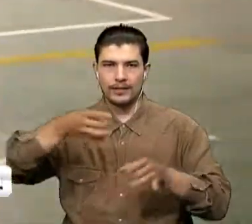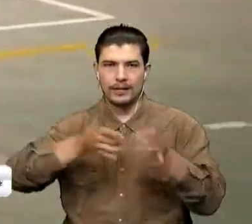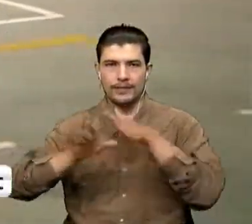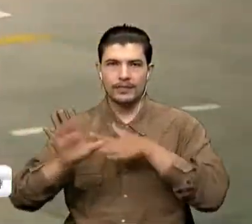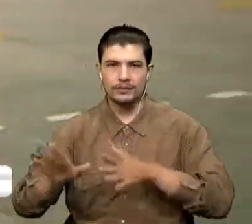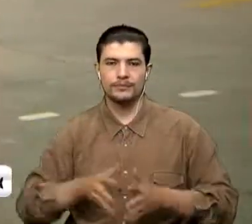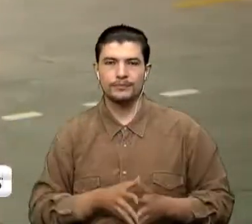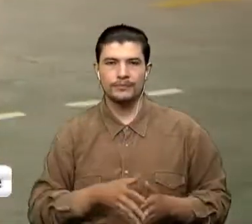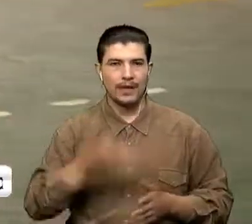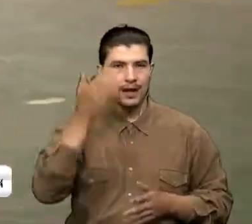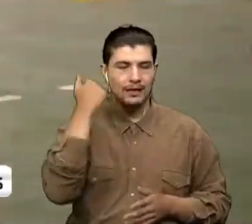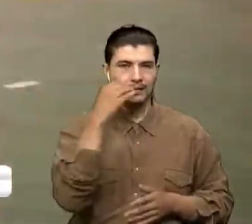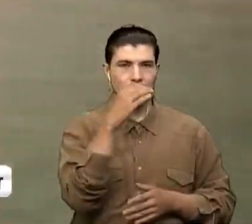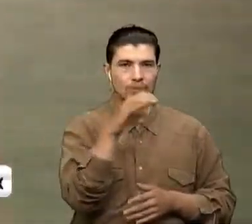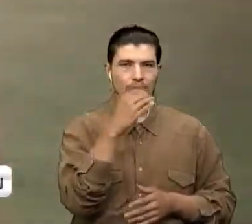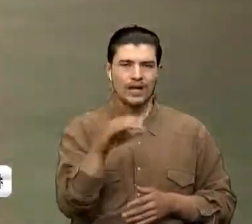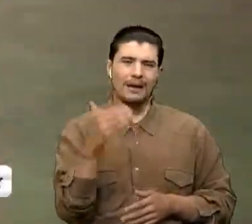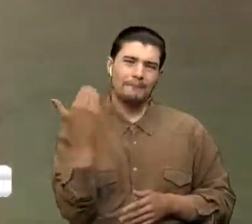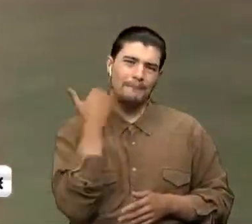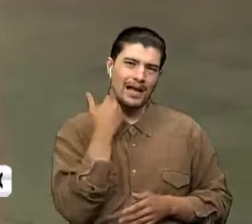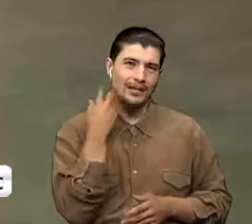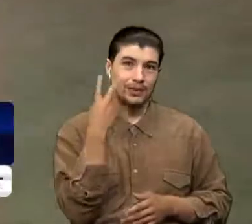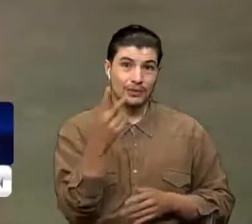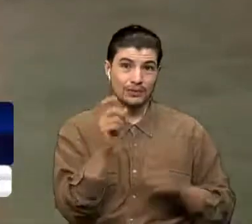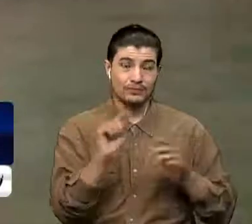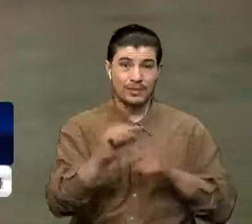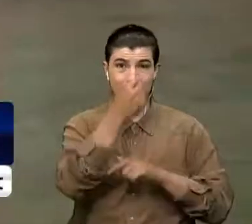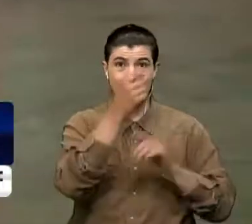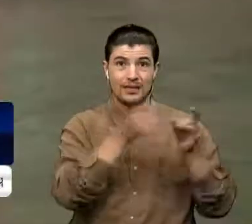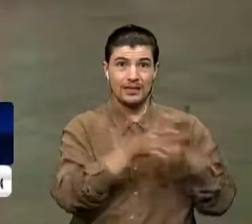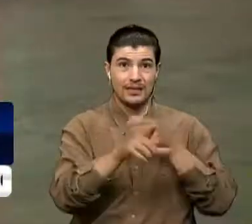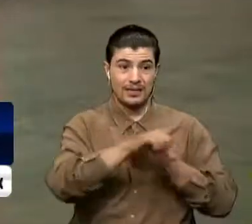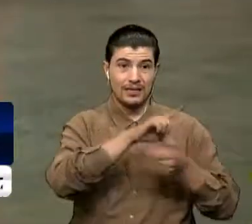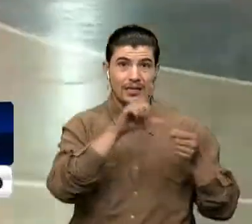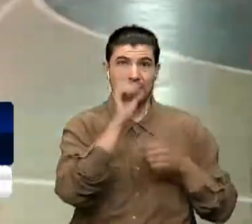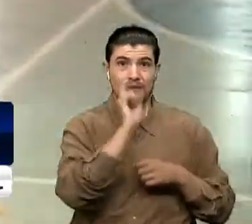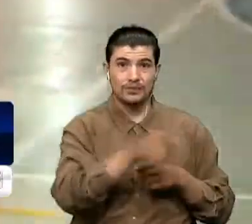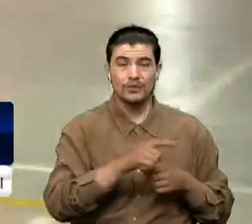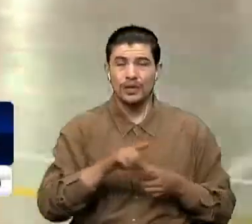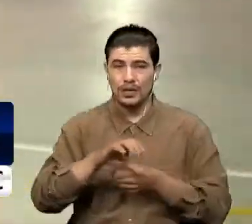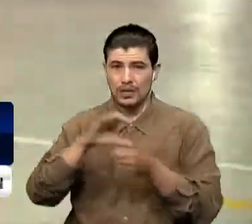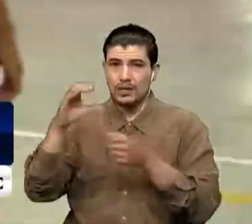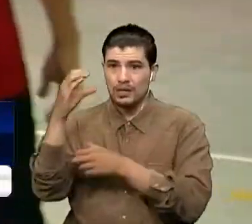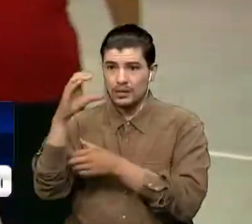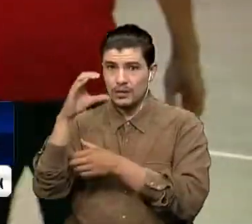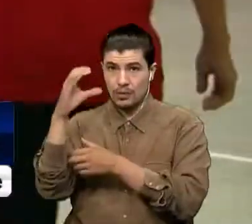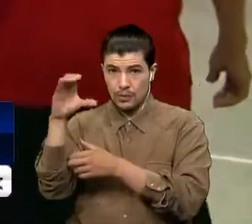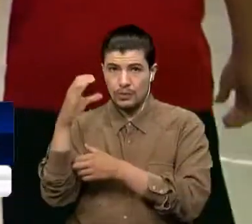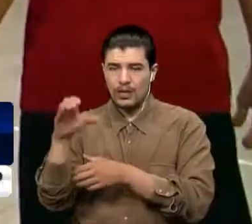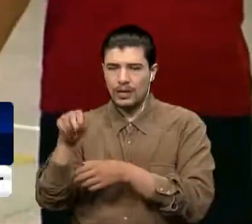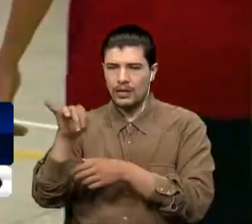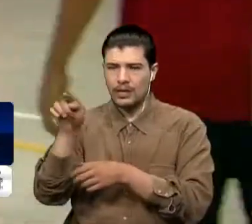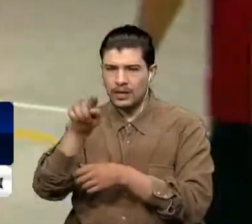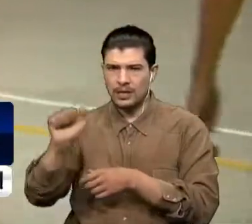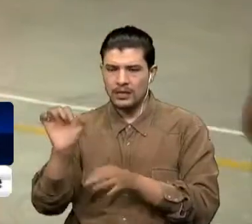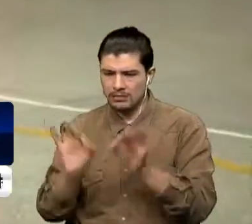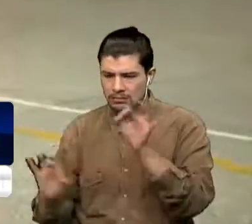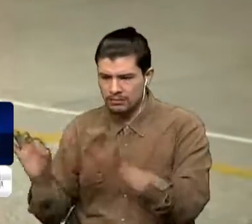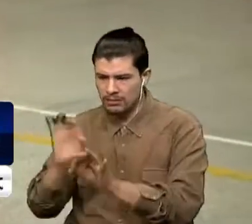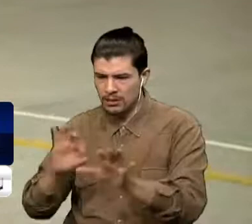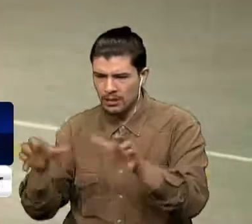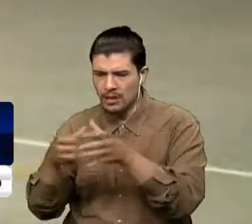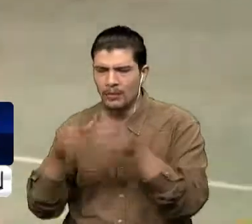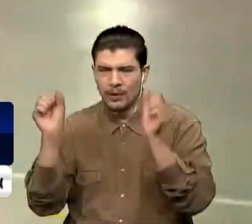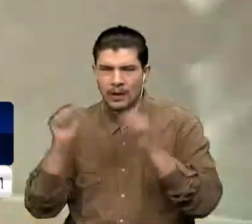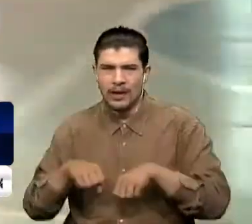tras caer derrotado en sus dos primeras presentaciones en la liga argos el cúcuta niza alista su tribu para intentar dar la